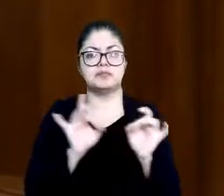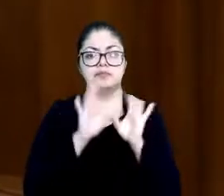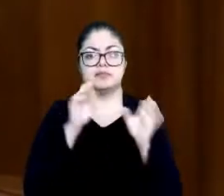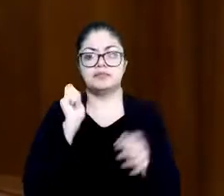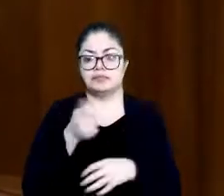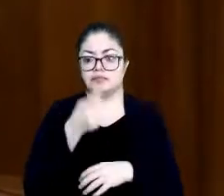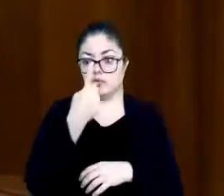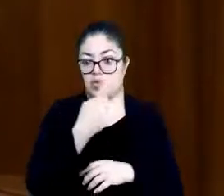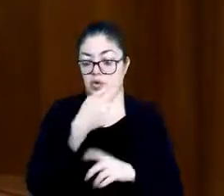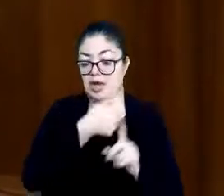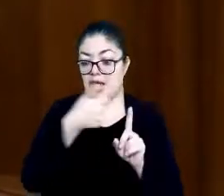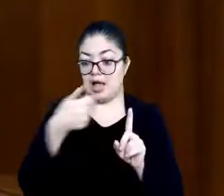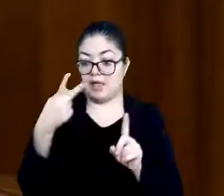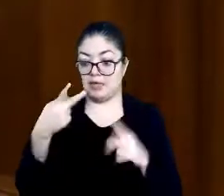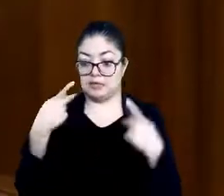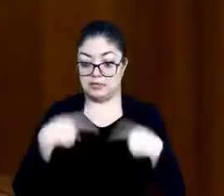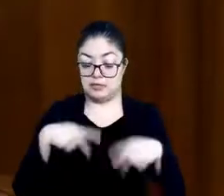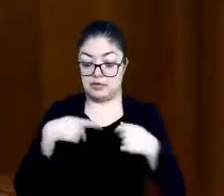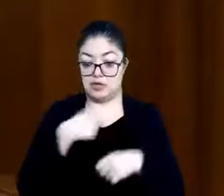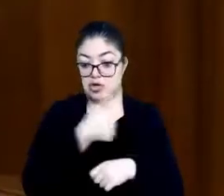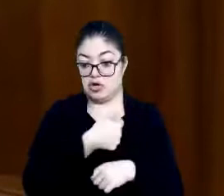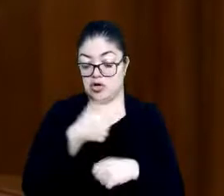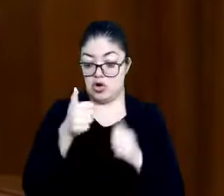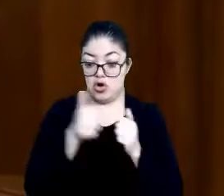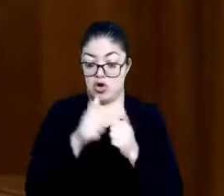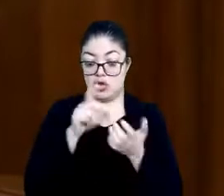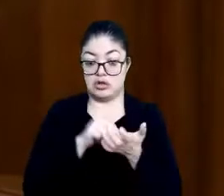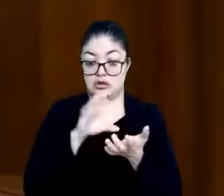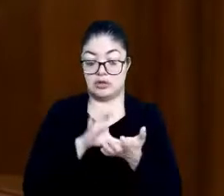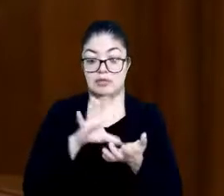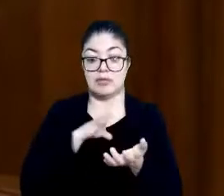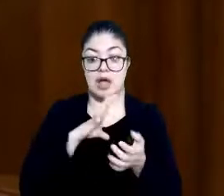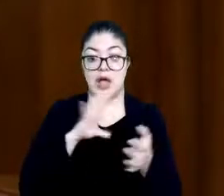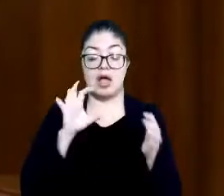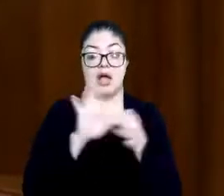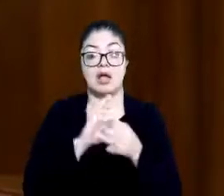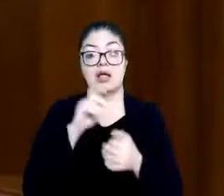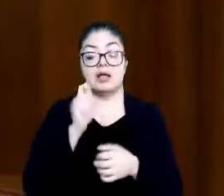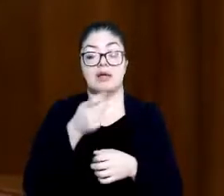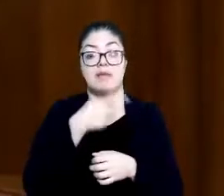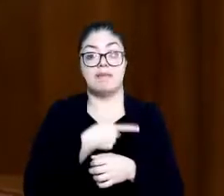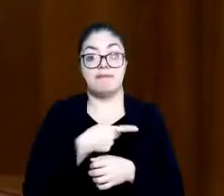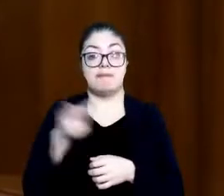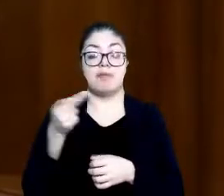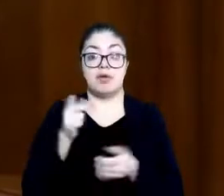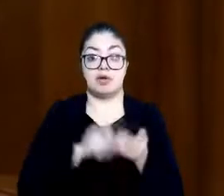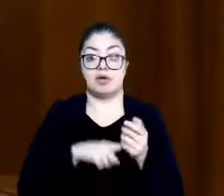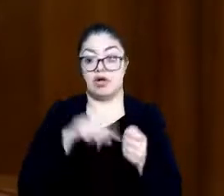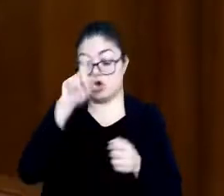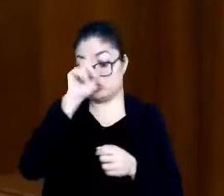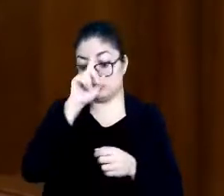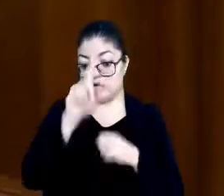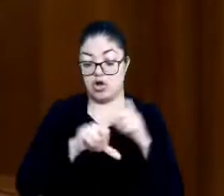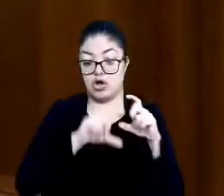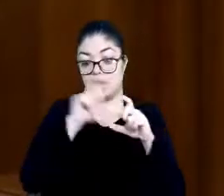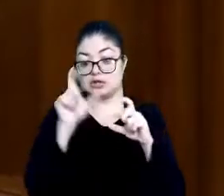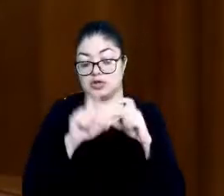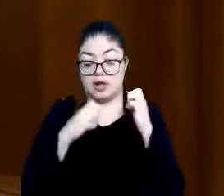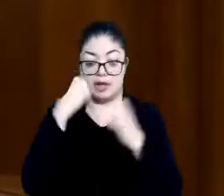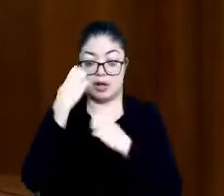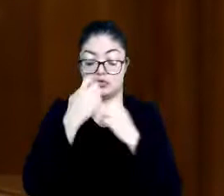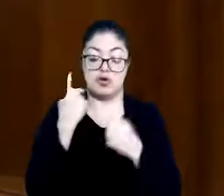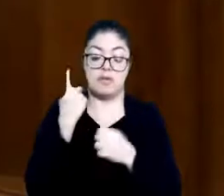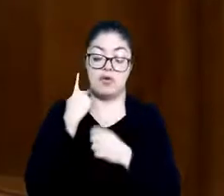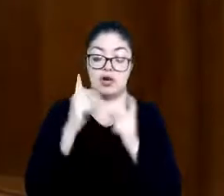de cada 2 personas con discapacidad se encuentre en situación de pobreza, según el Consejo Nacional de Evaluación de la Política